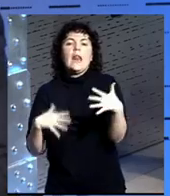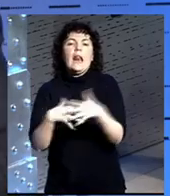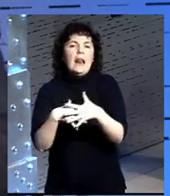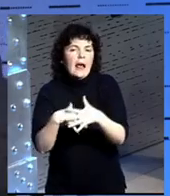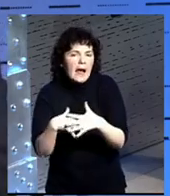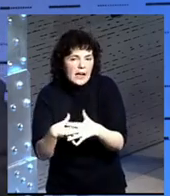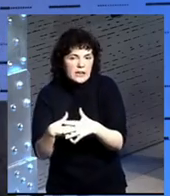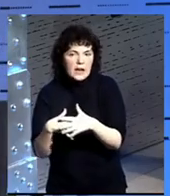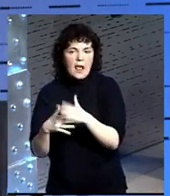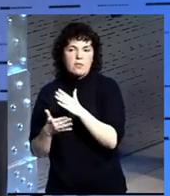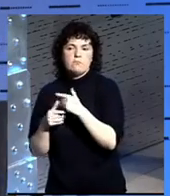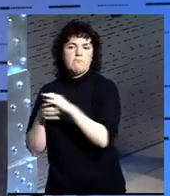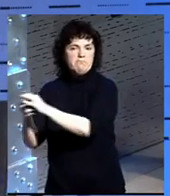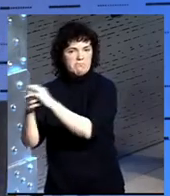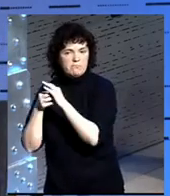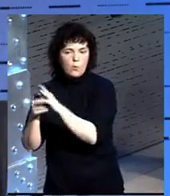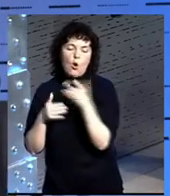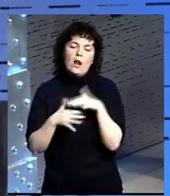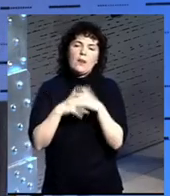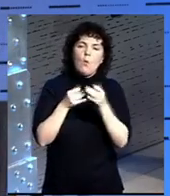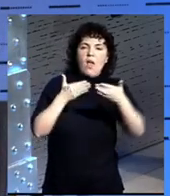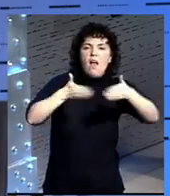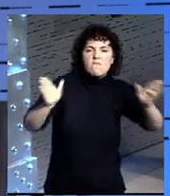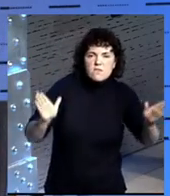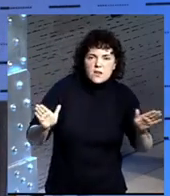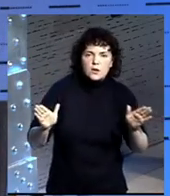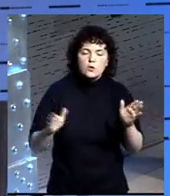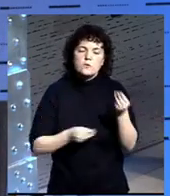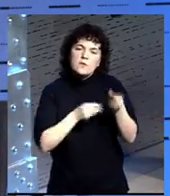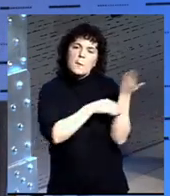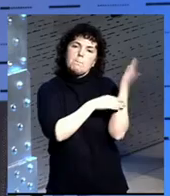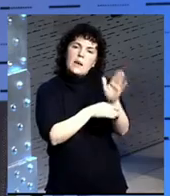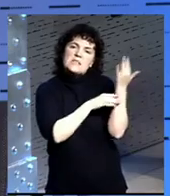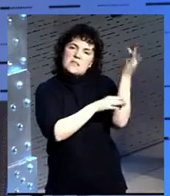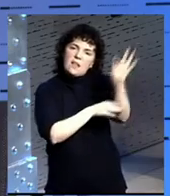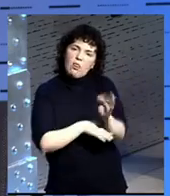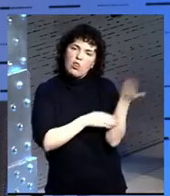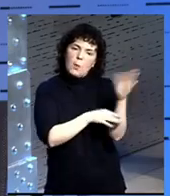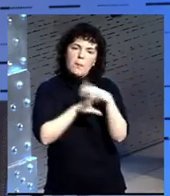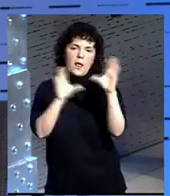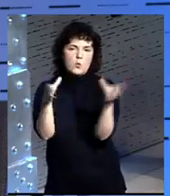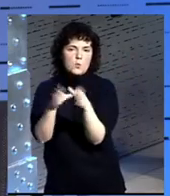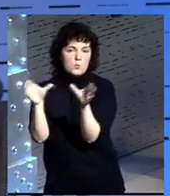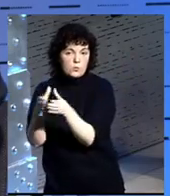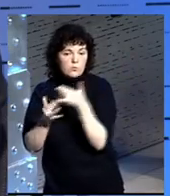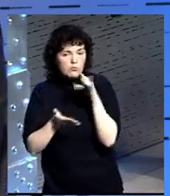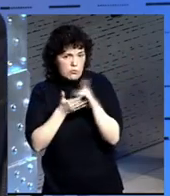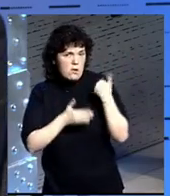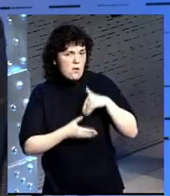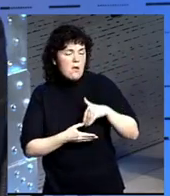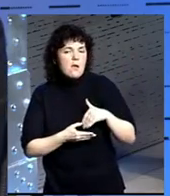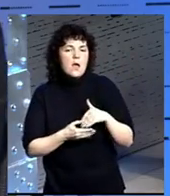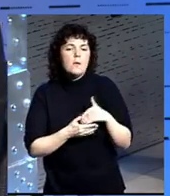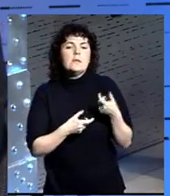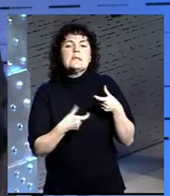casos bilateralmente, en otros en abierto. Se van a hacer presentaciones para colectivos, ya nos está pasando con el sector